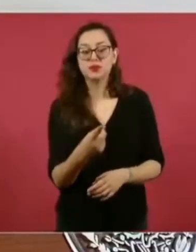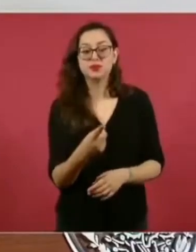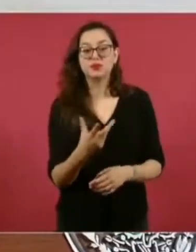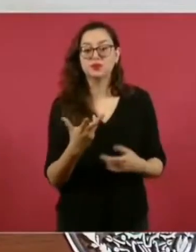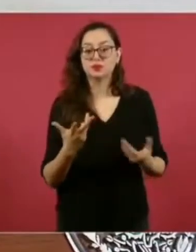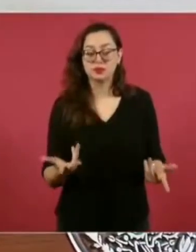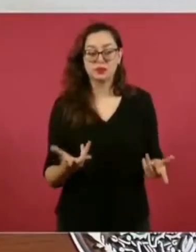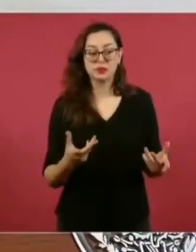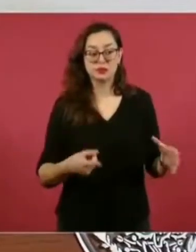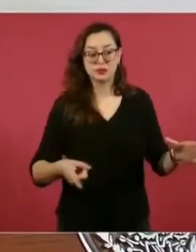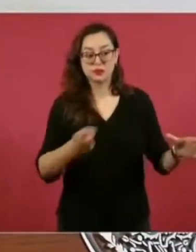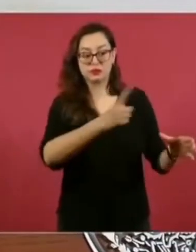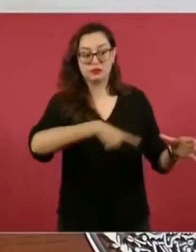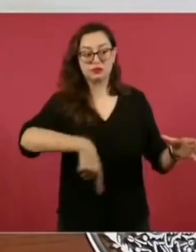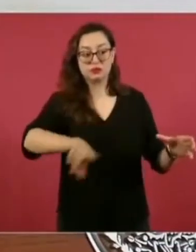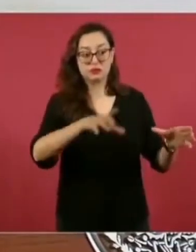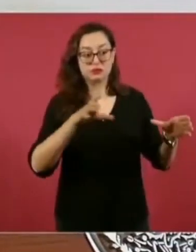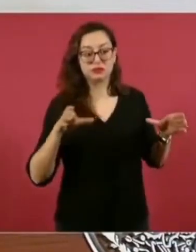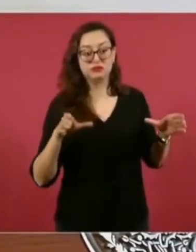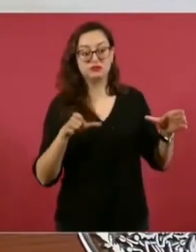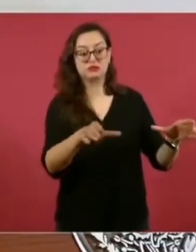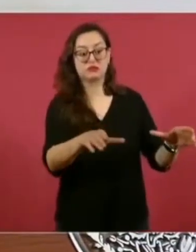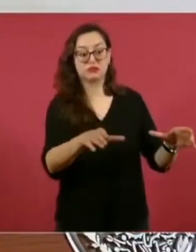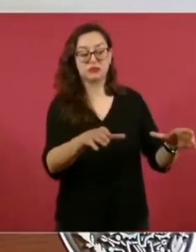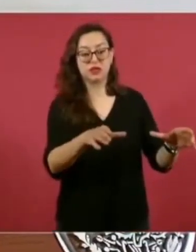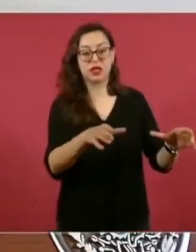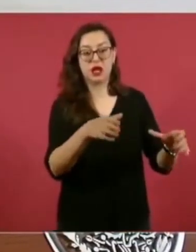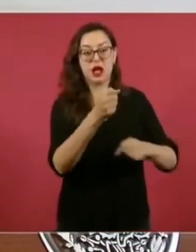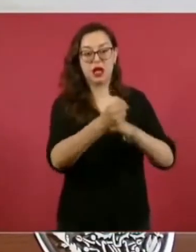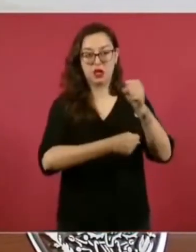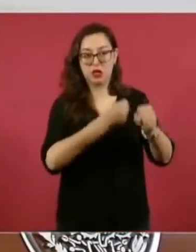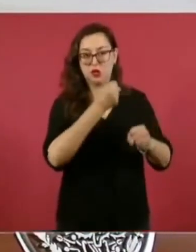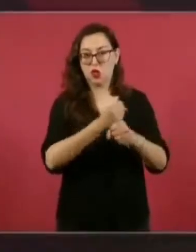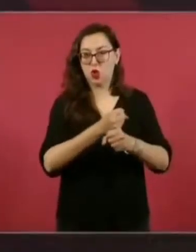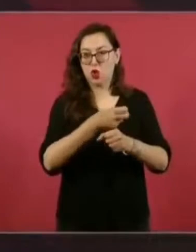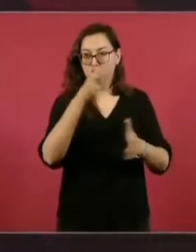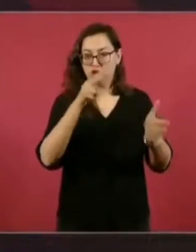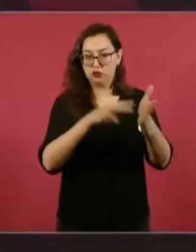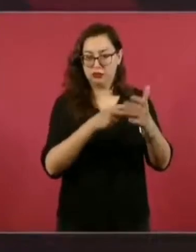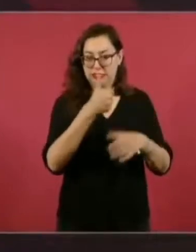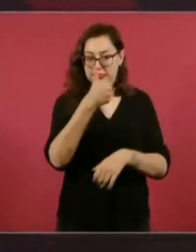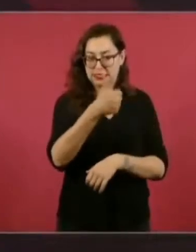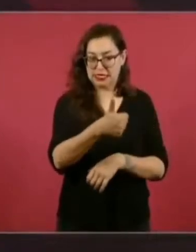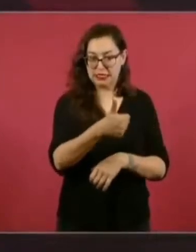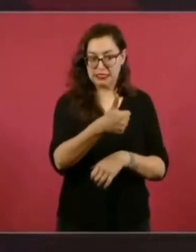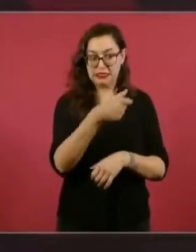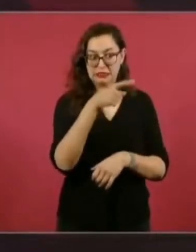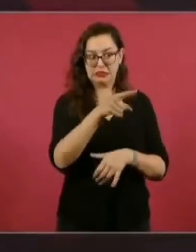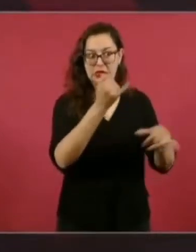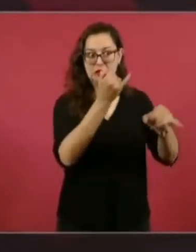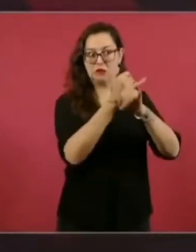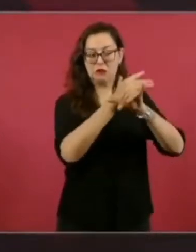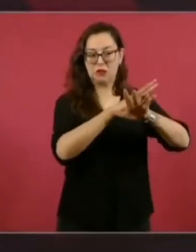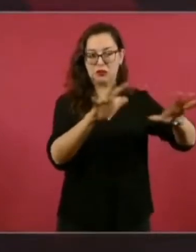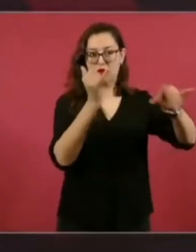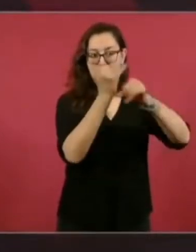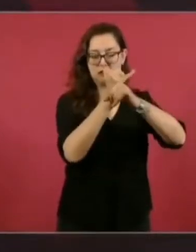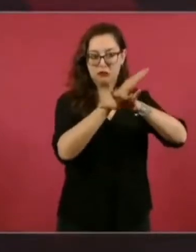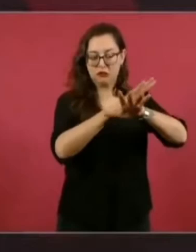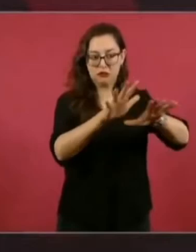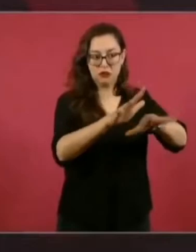cerco informativo después del 2006,